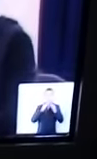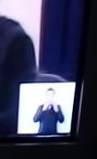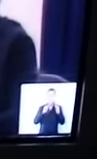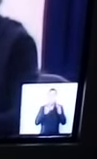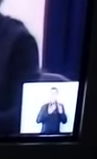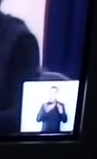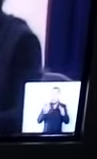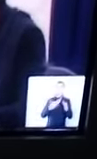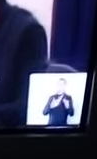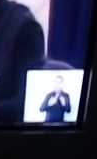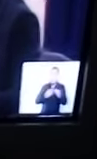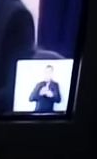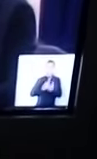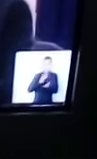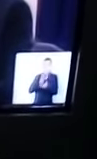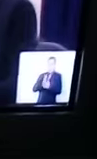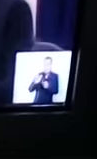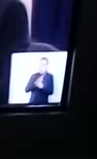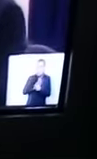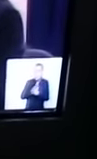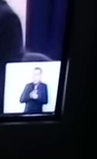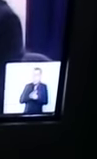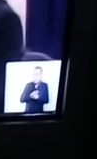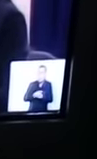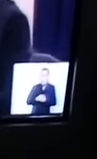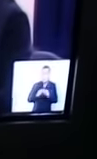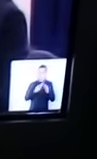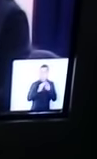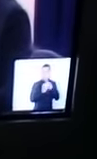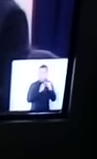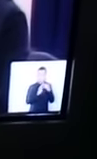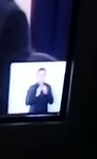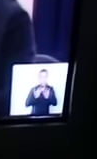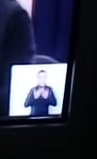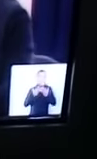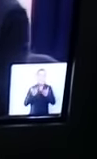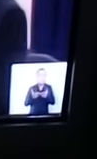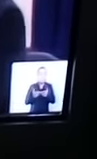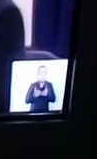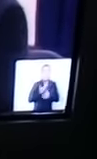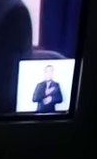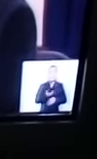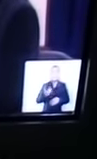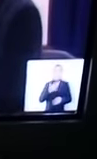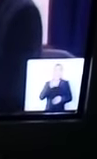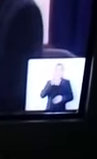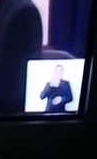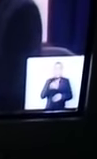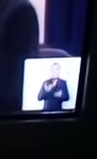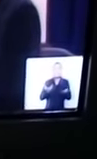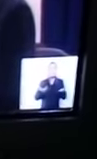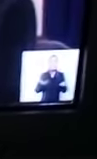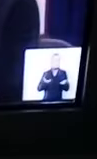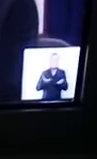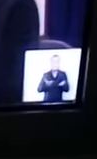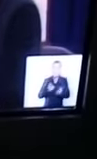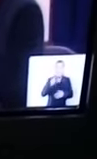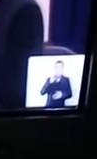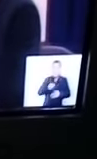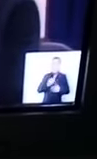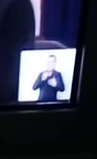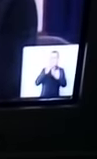hasta llegar al microterritorio, que es donde está la comunidad, donde está la gente. Aparte de eso, pues también, como usted mencionaba,